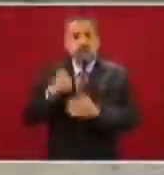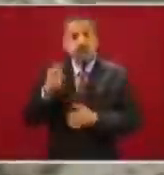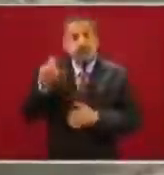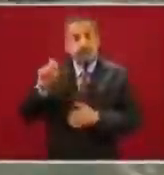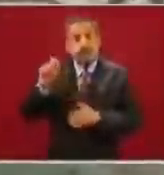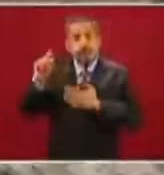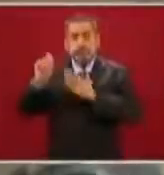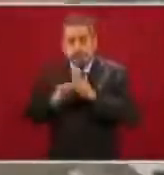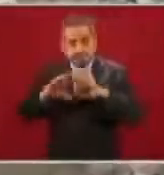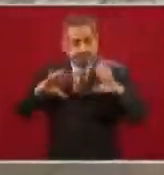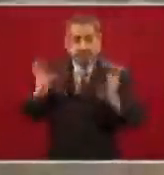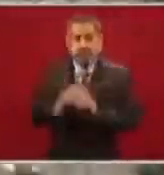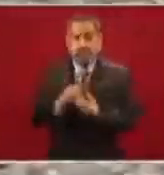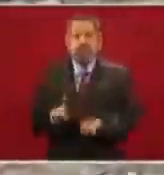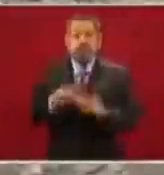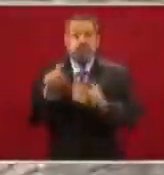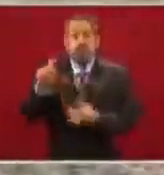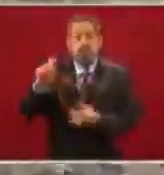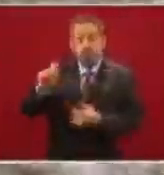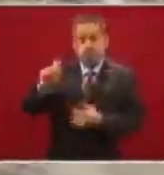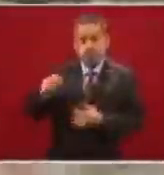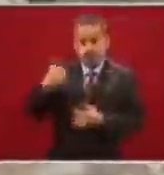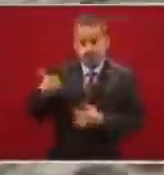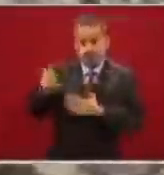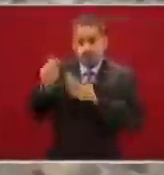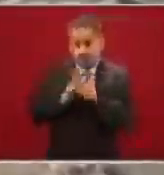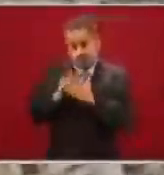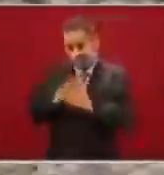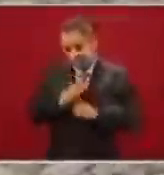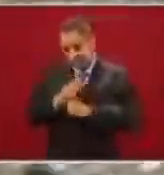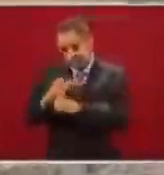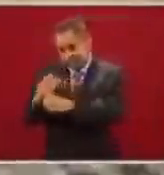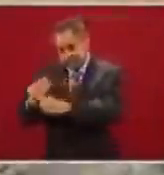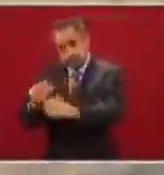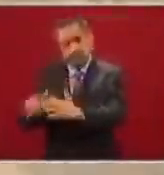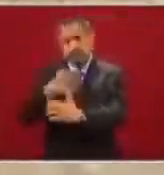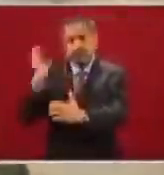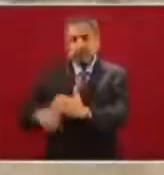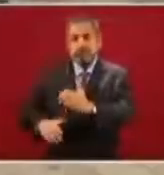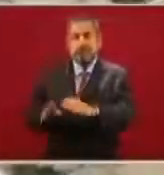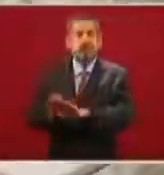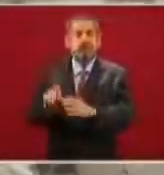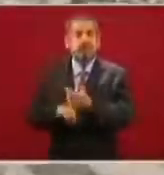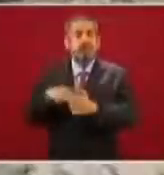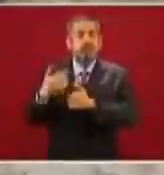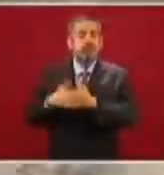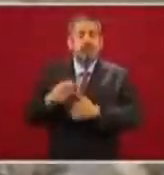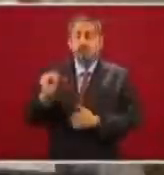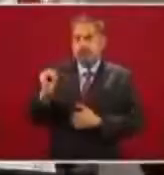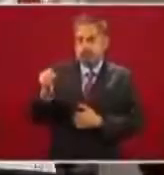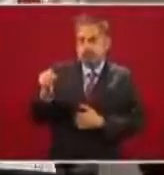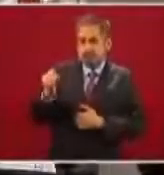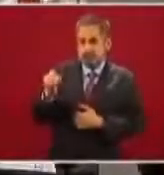lleva a un periodo total de 26 meses, lo cual estaríamos terminando la construcción en el mes de junio del